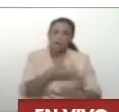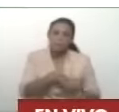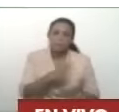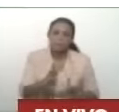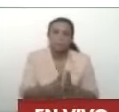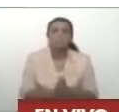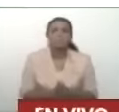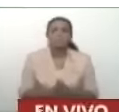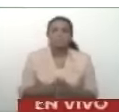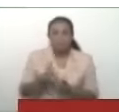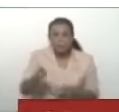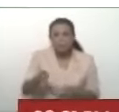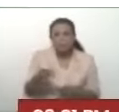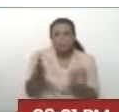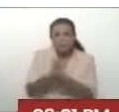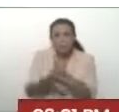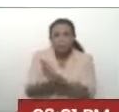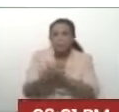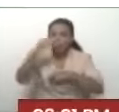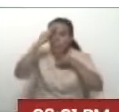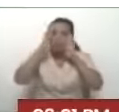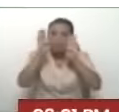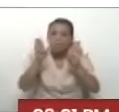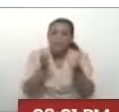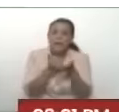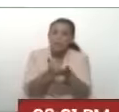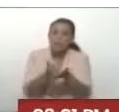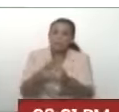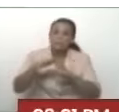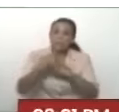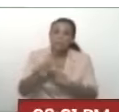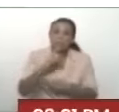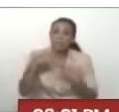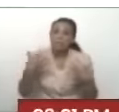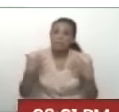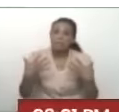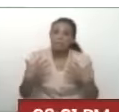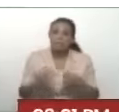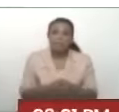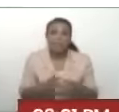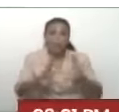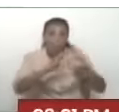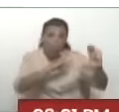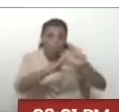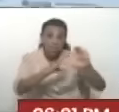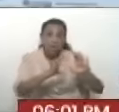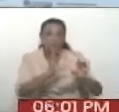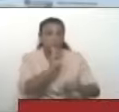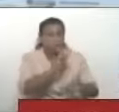con Chile para poder atender esta grave situación. Sí, nosotros le hemos comunicado